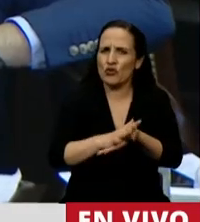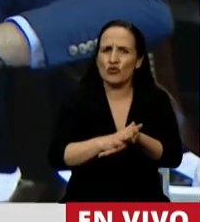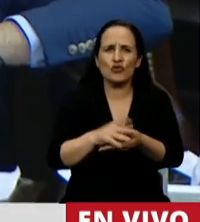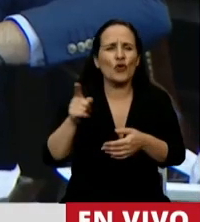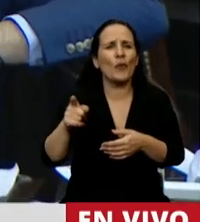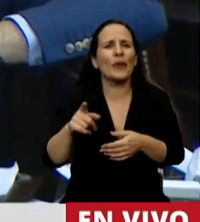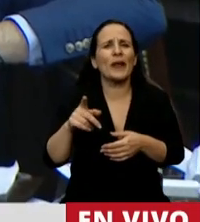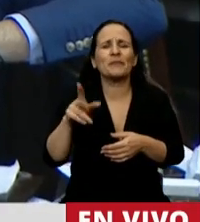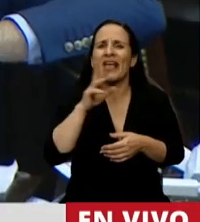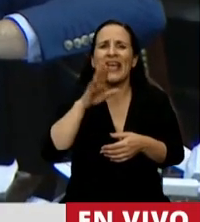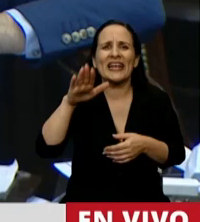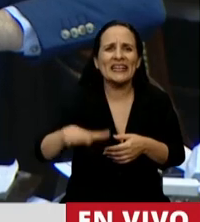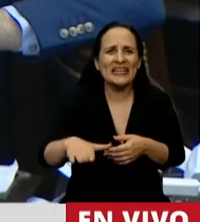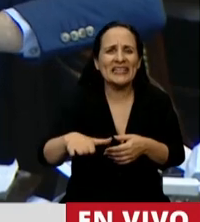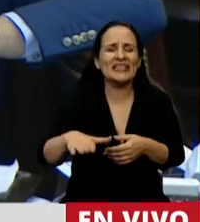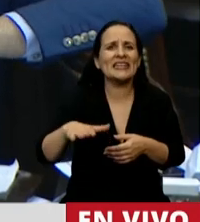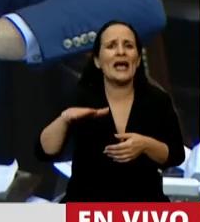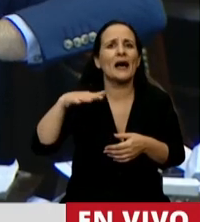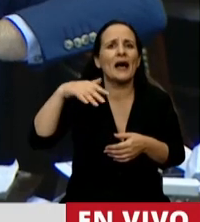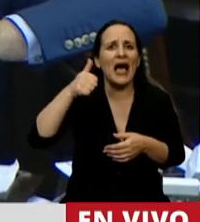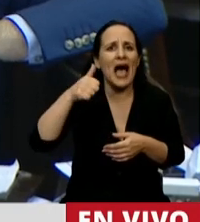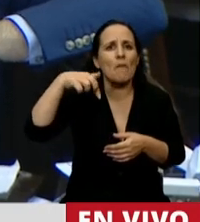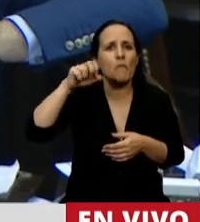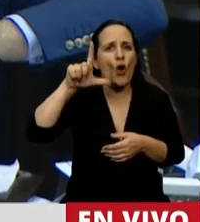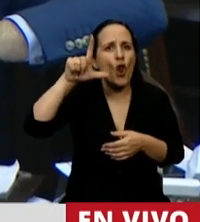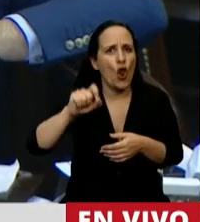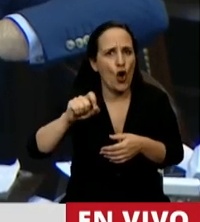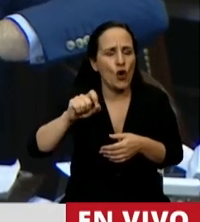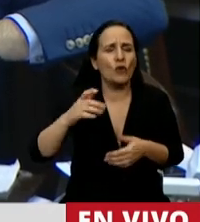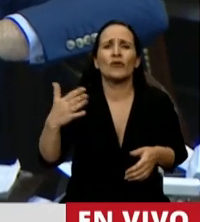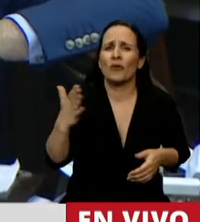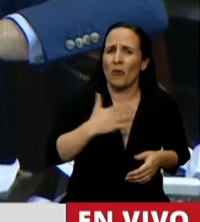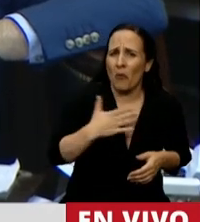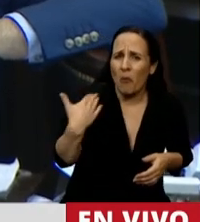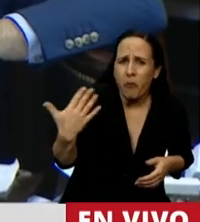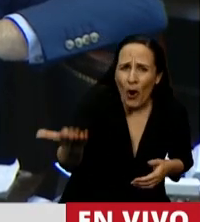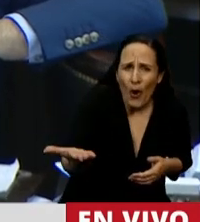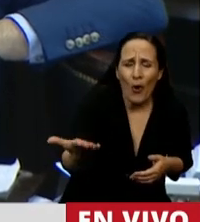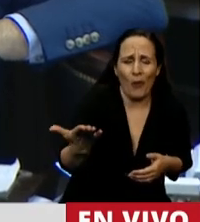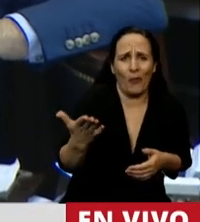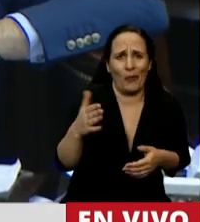Apolo. ¡Cuánta razón! Pobre niña Apolo. Esto me lleva nuevamente a